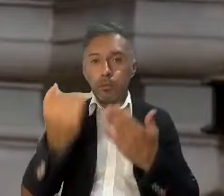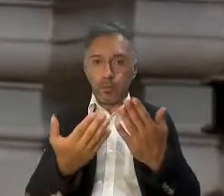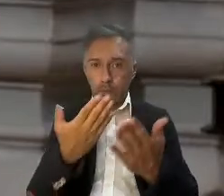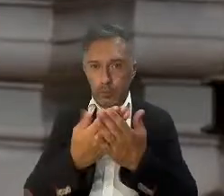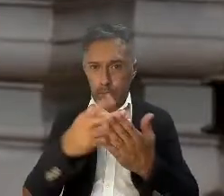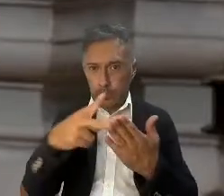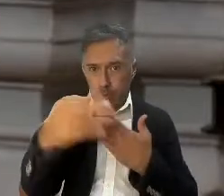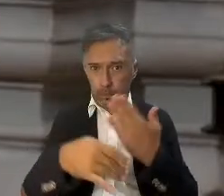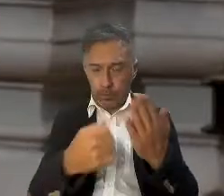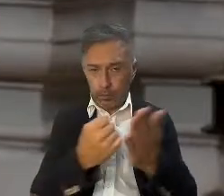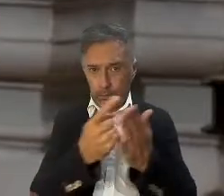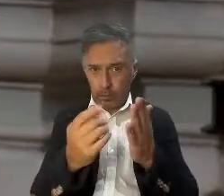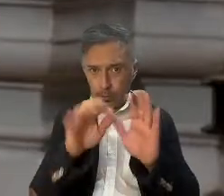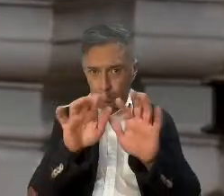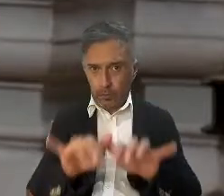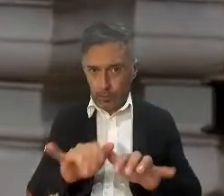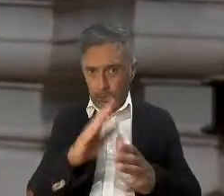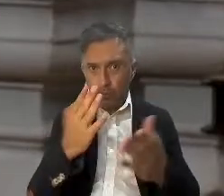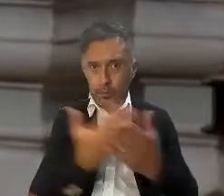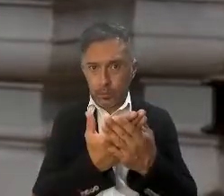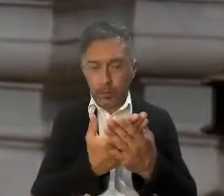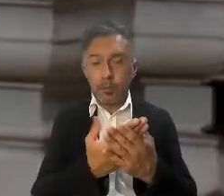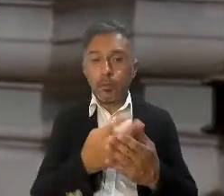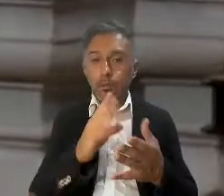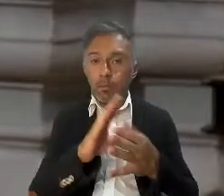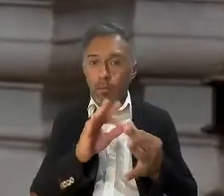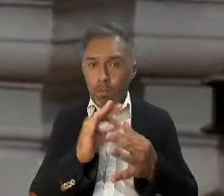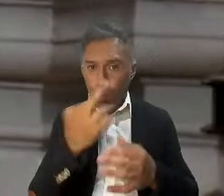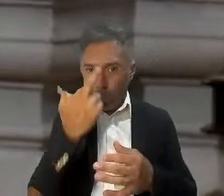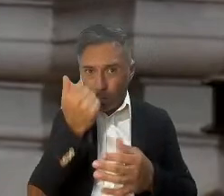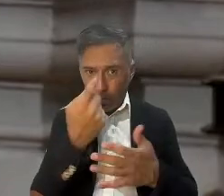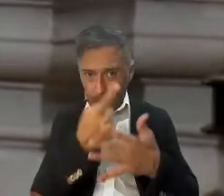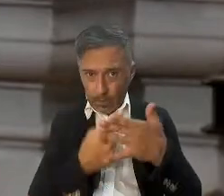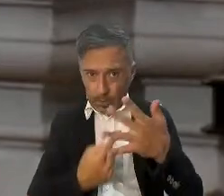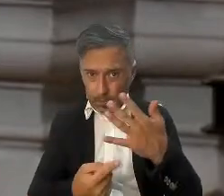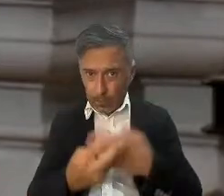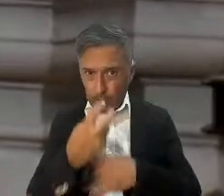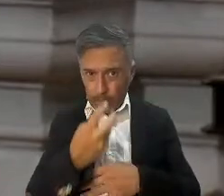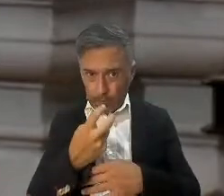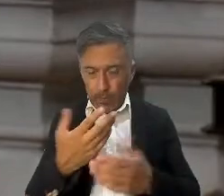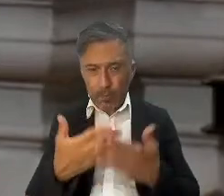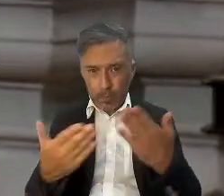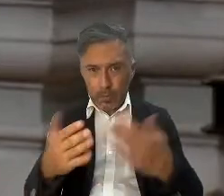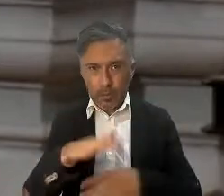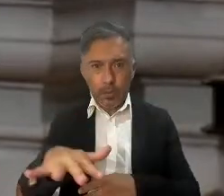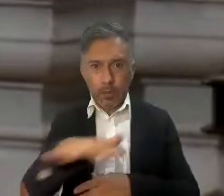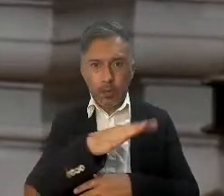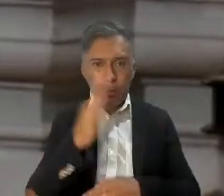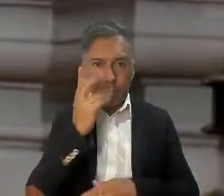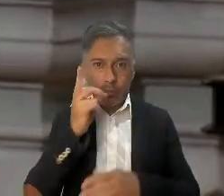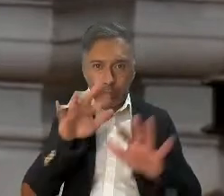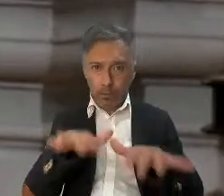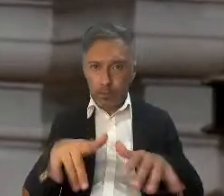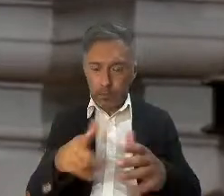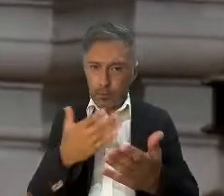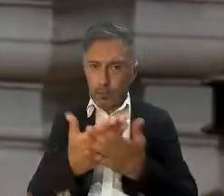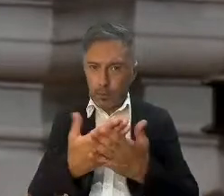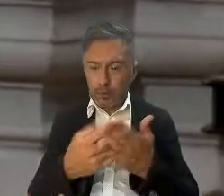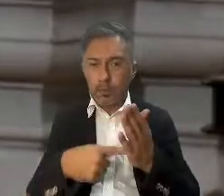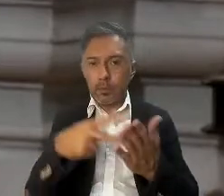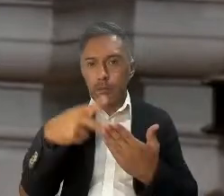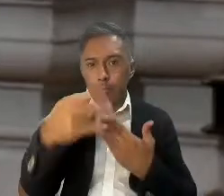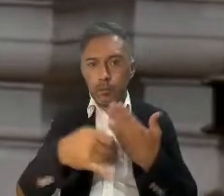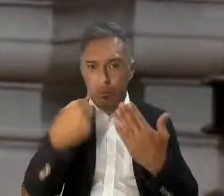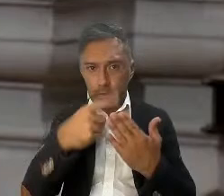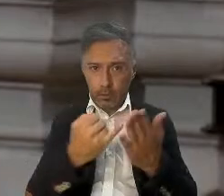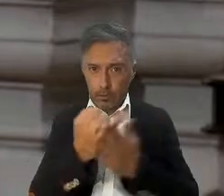procedentes por lo anteriormente expuesto se somete a la consideración de esta asamblea el proyecto de decreto que se adjunta